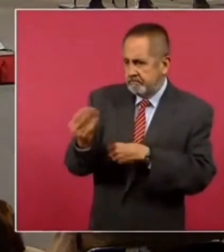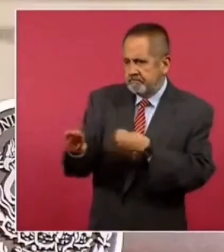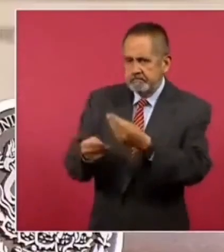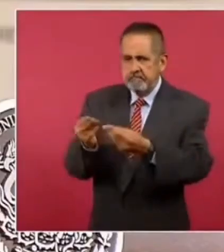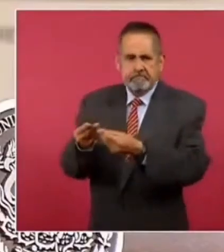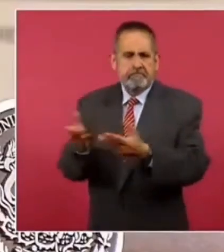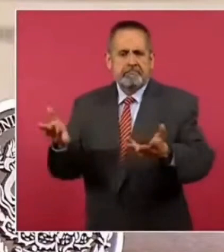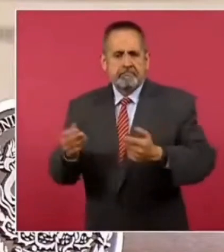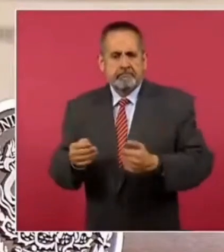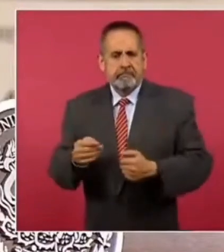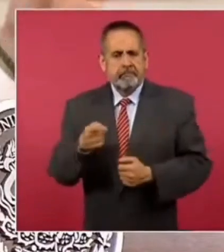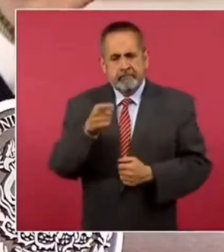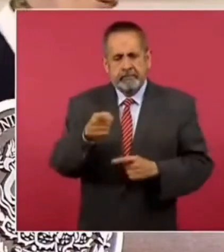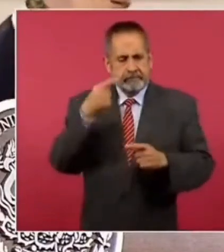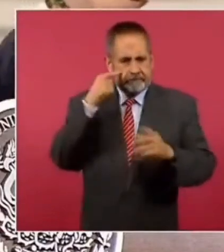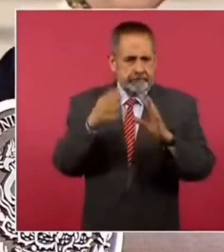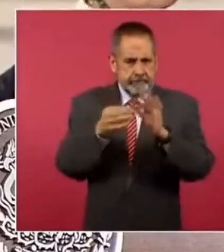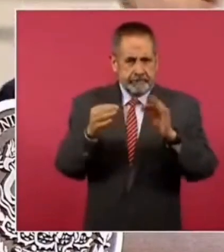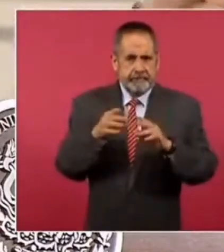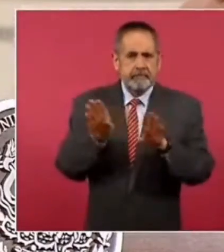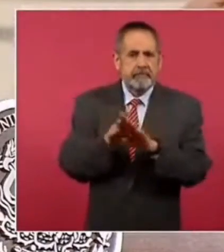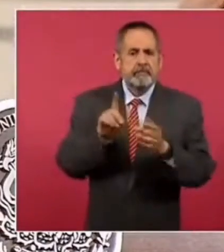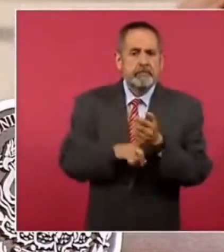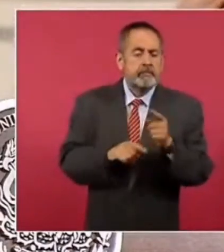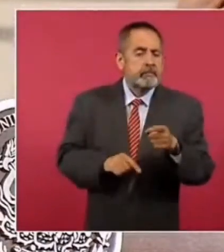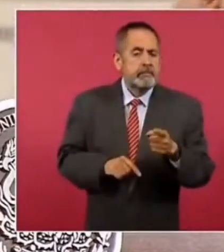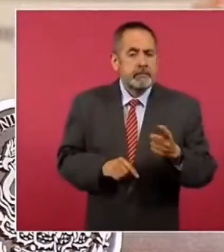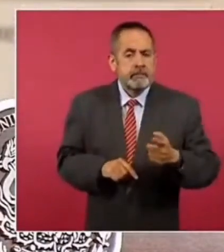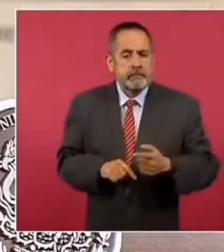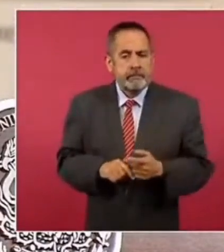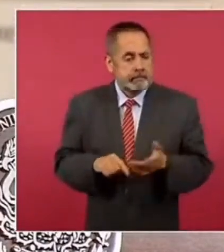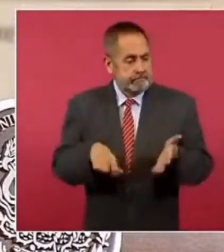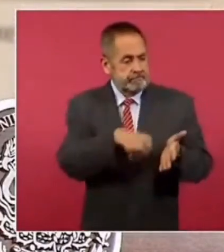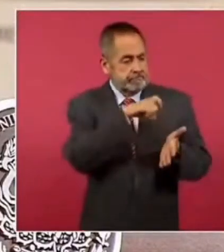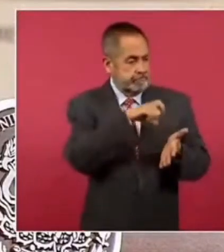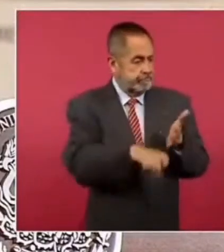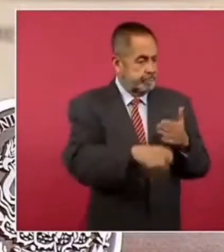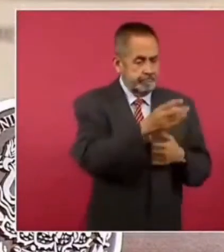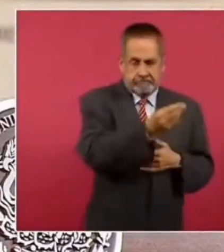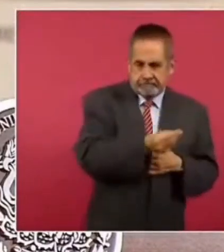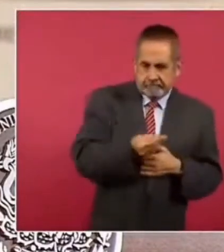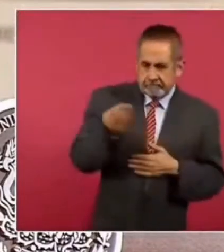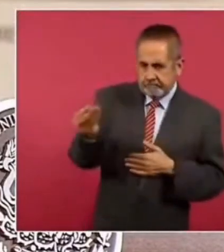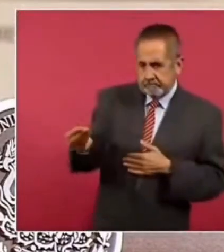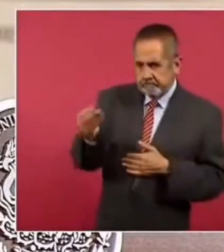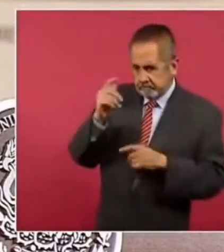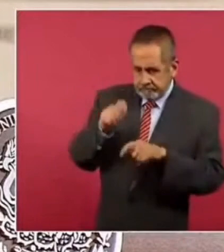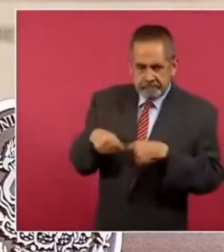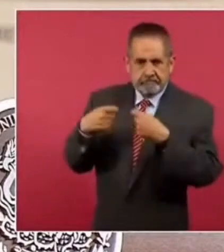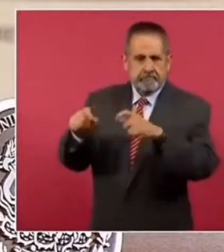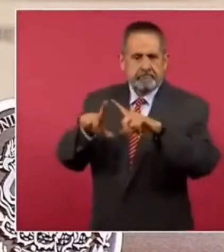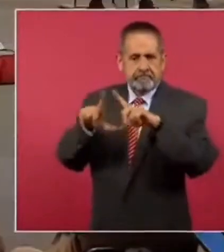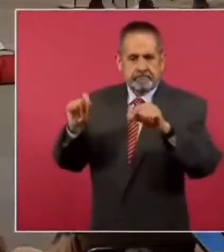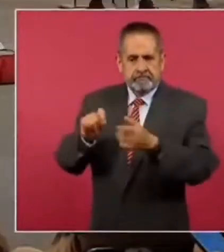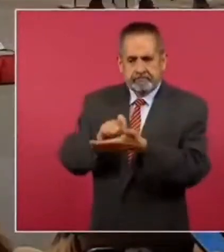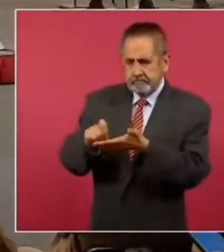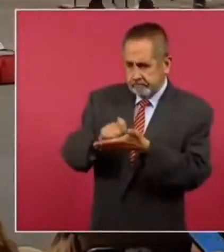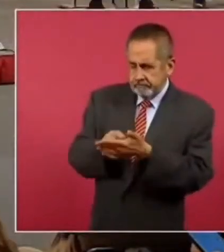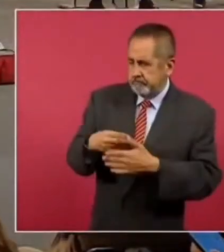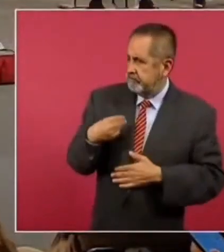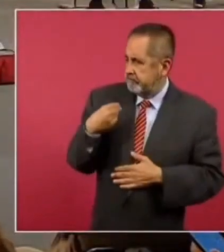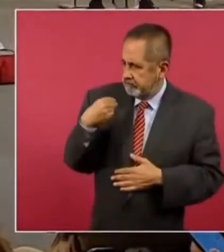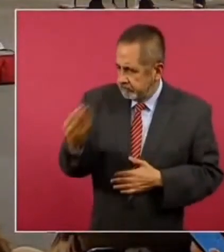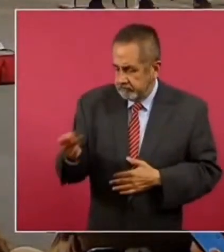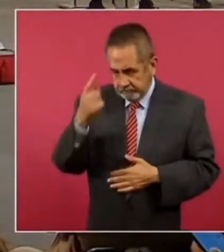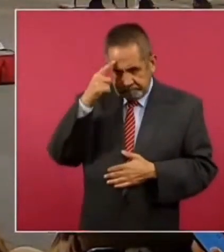proceso amplio que significa esto, desde cómo se hace una compra hasta cuando se surte una receta